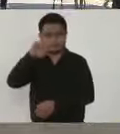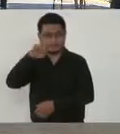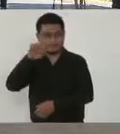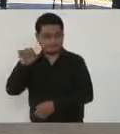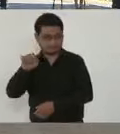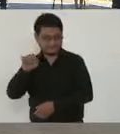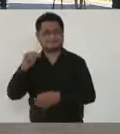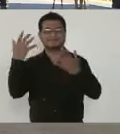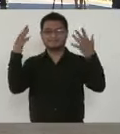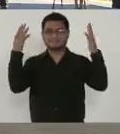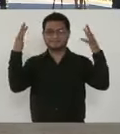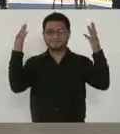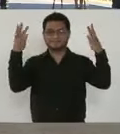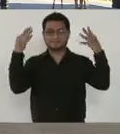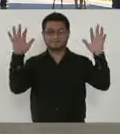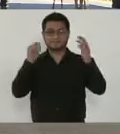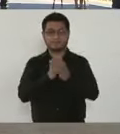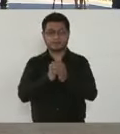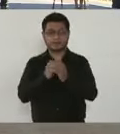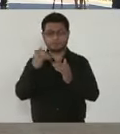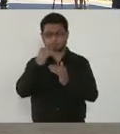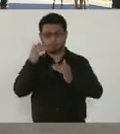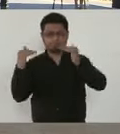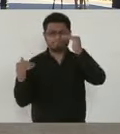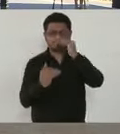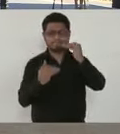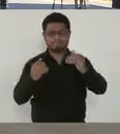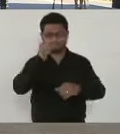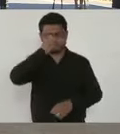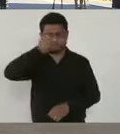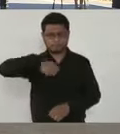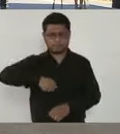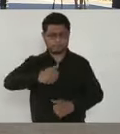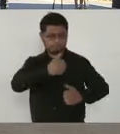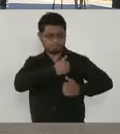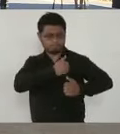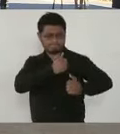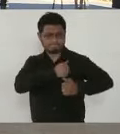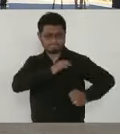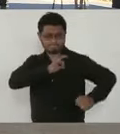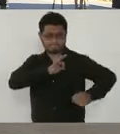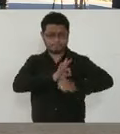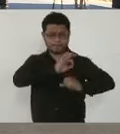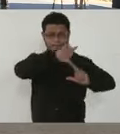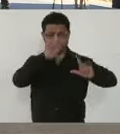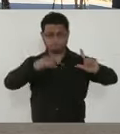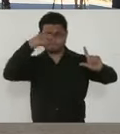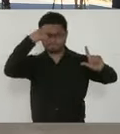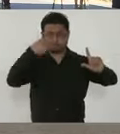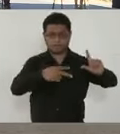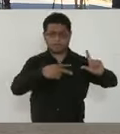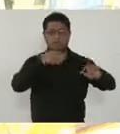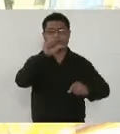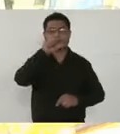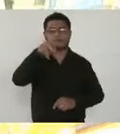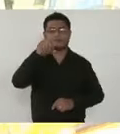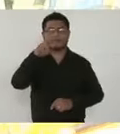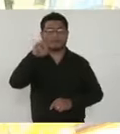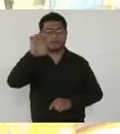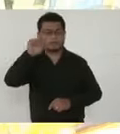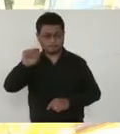el subsecretario de la Defensa Nacional, general André George Follow Van Lissen,